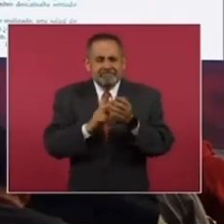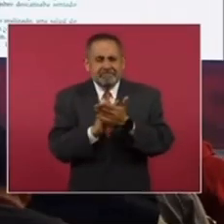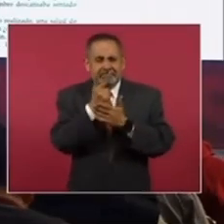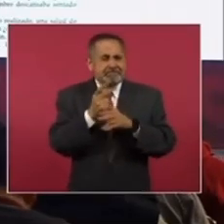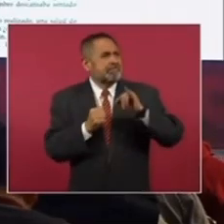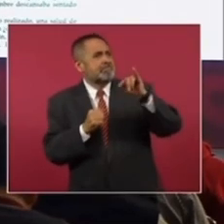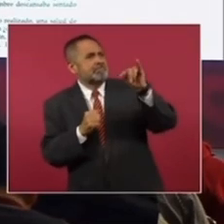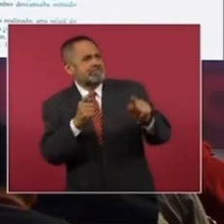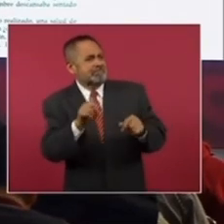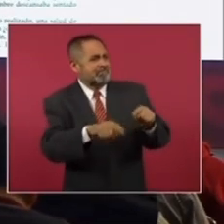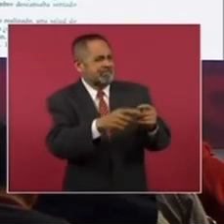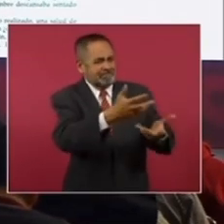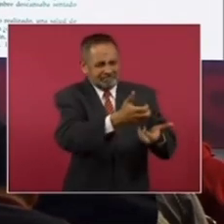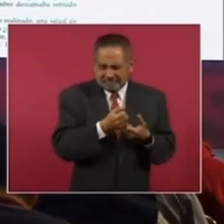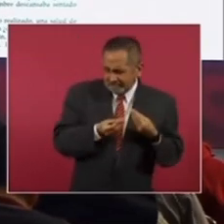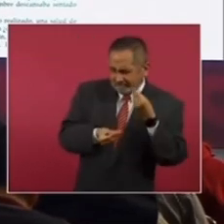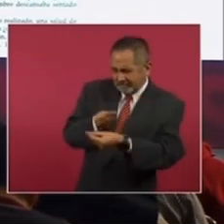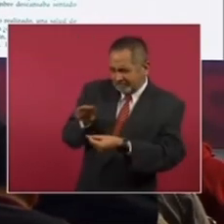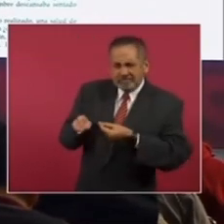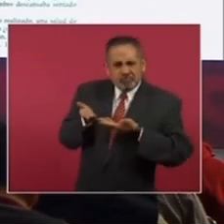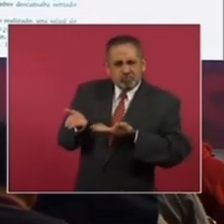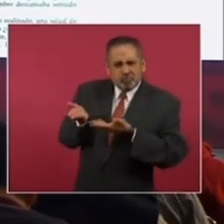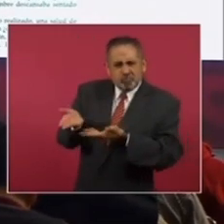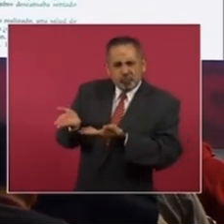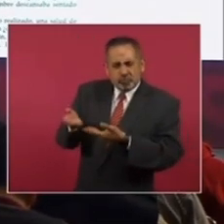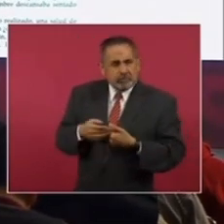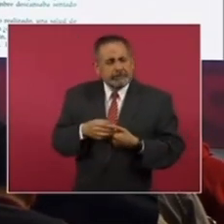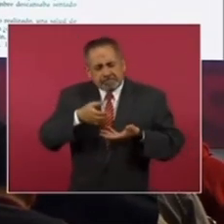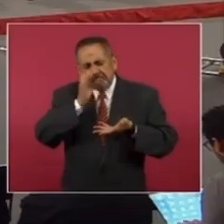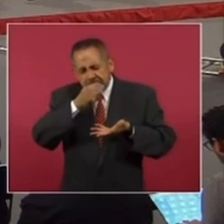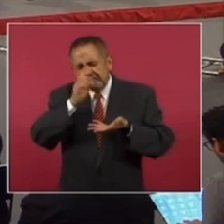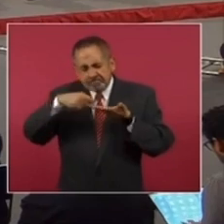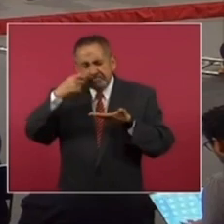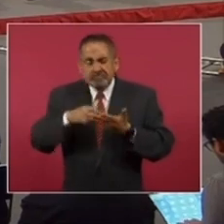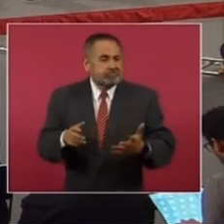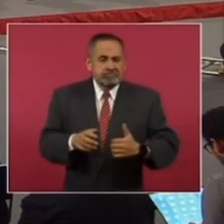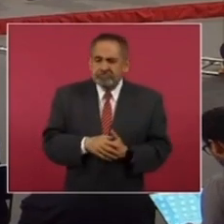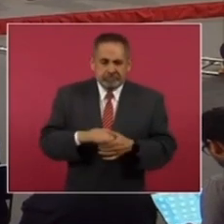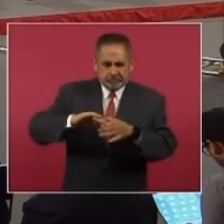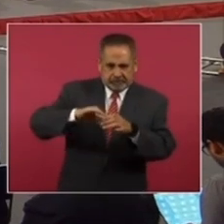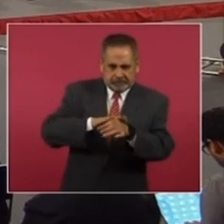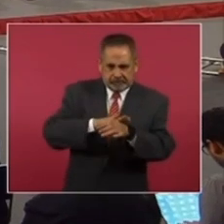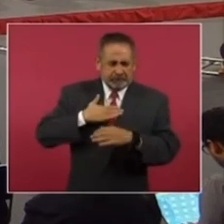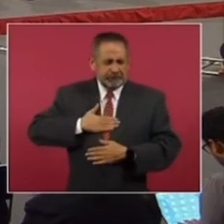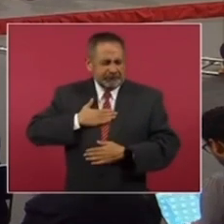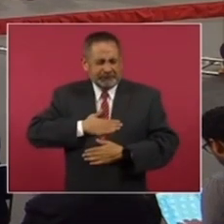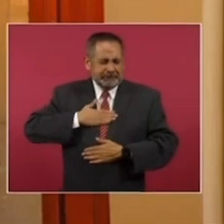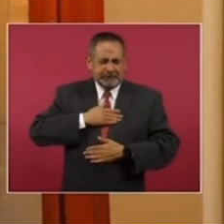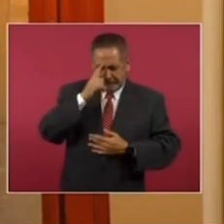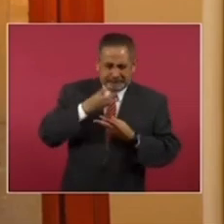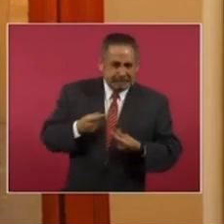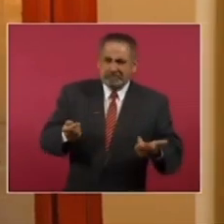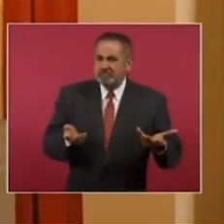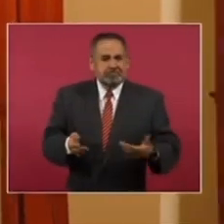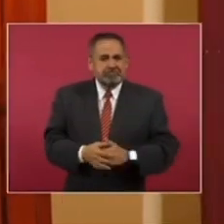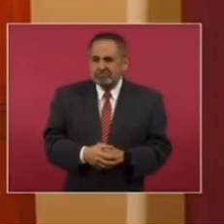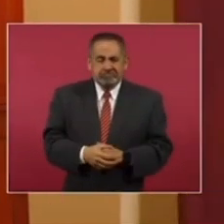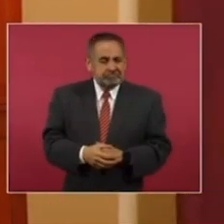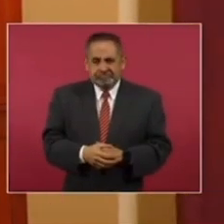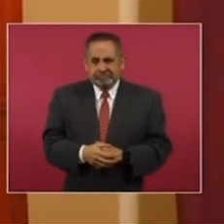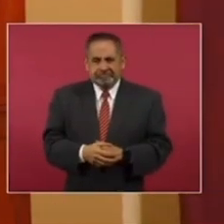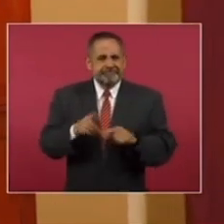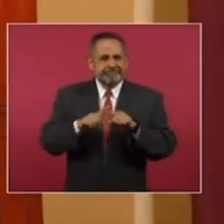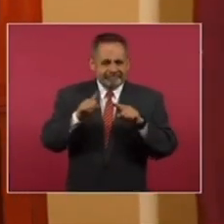Está preparando al pueblo para cuando México se vaya al precipicio y todos estén bien contentos, sin camisa,